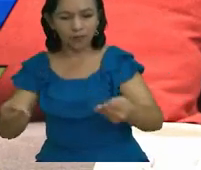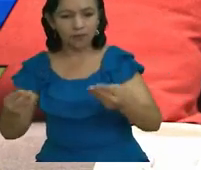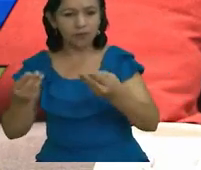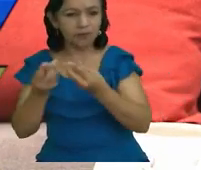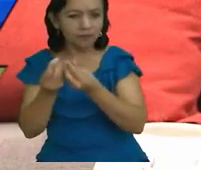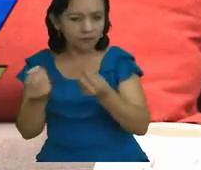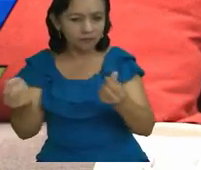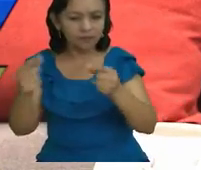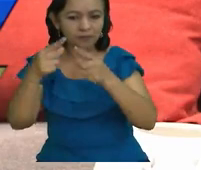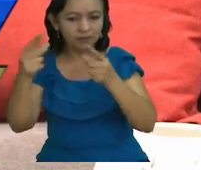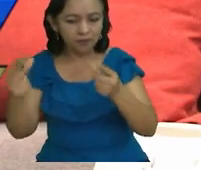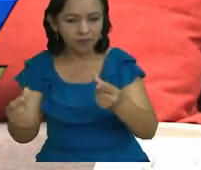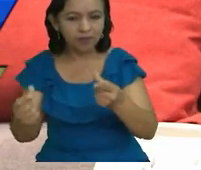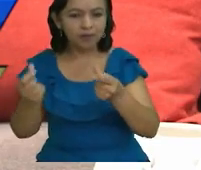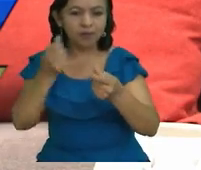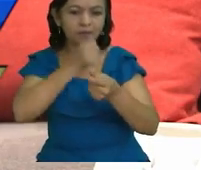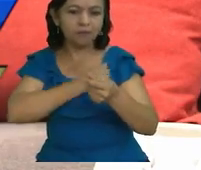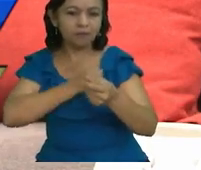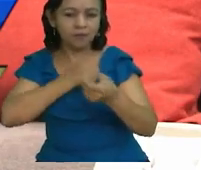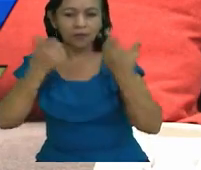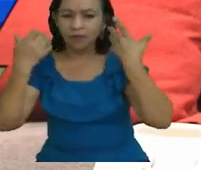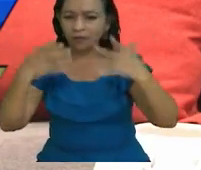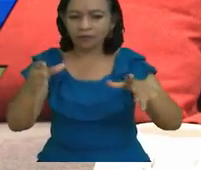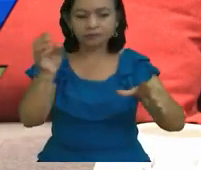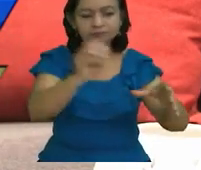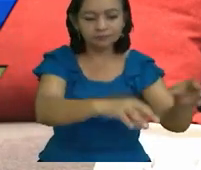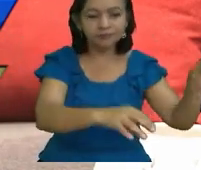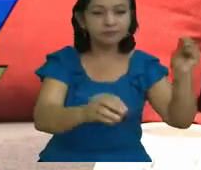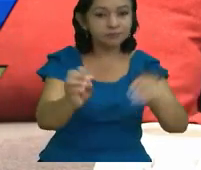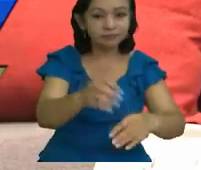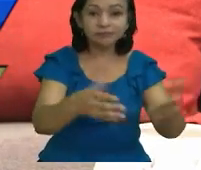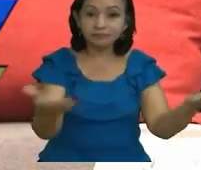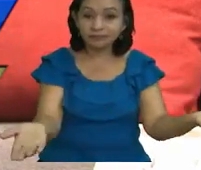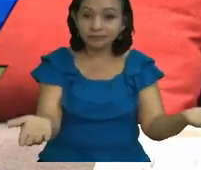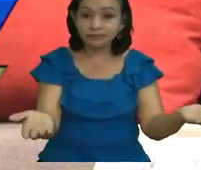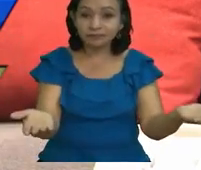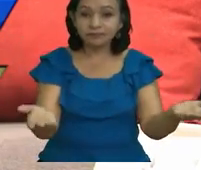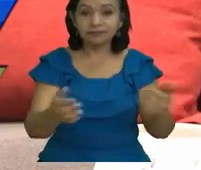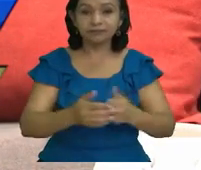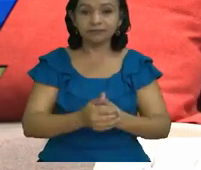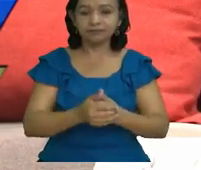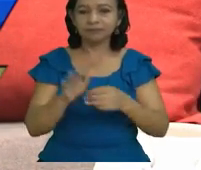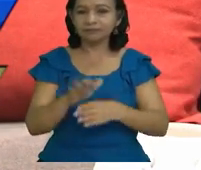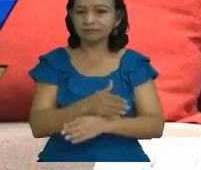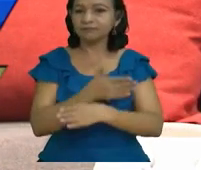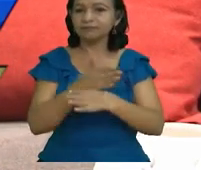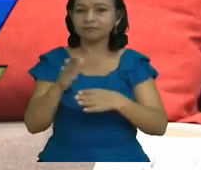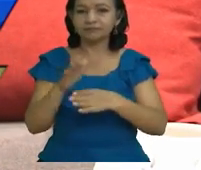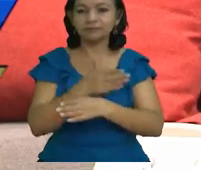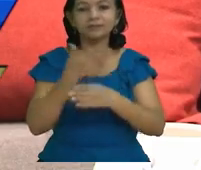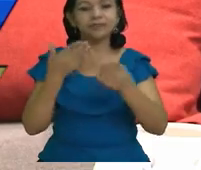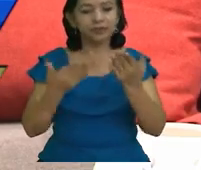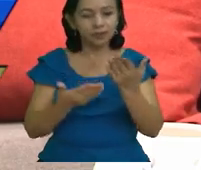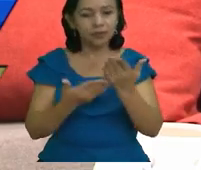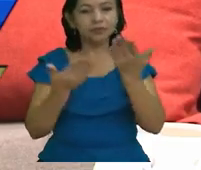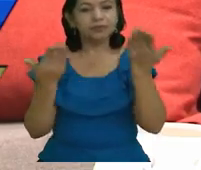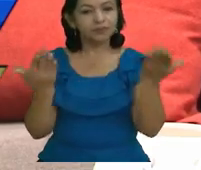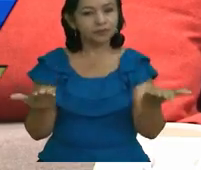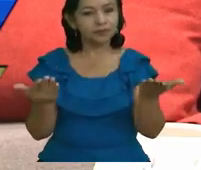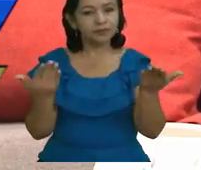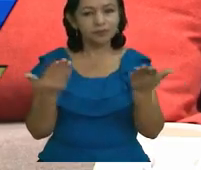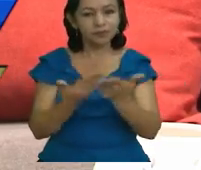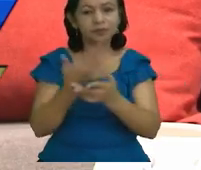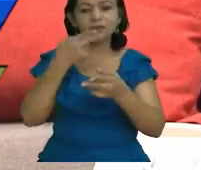organismos de Bautania o Bauberia u otro tipo de organismos, de insumos, ya es una tecnología.